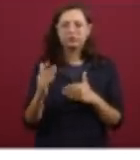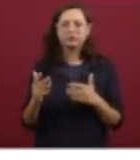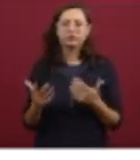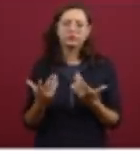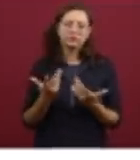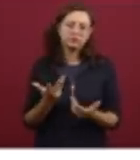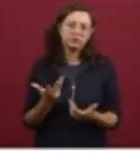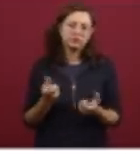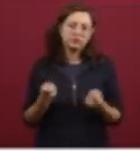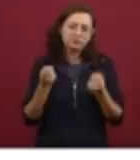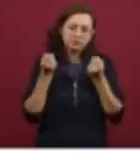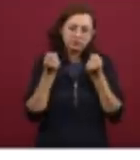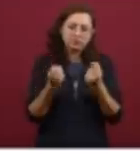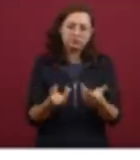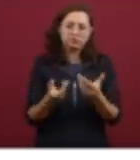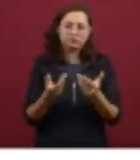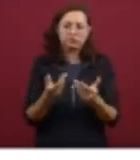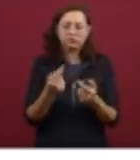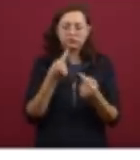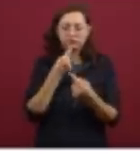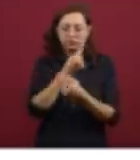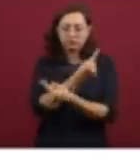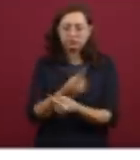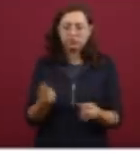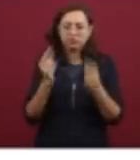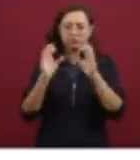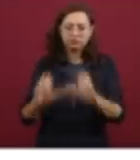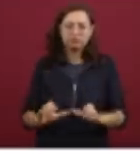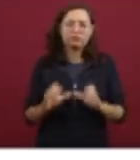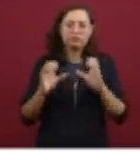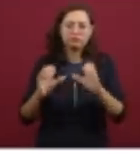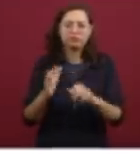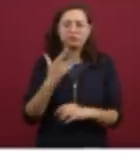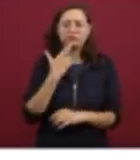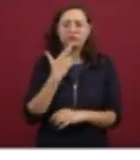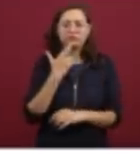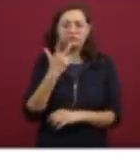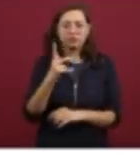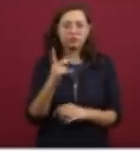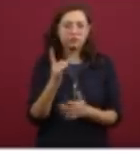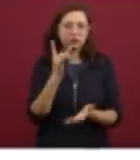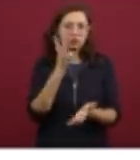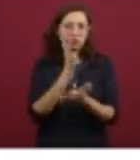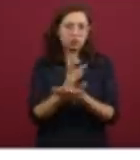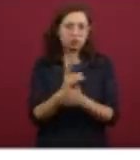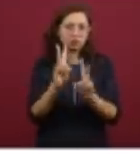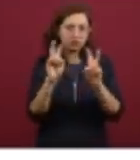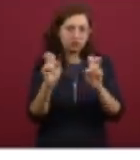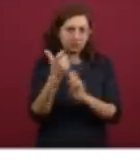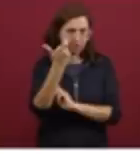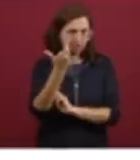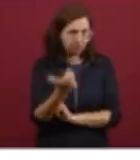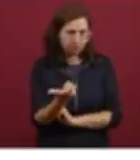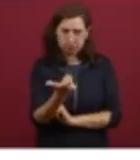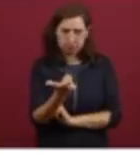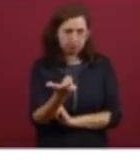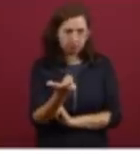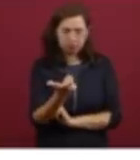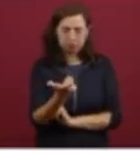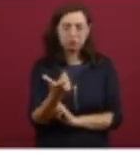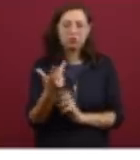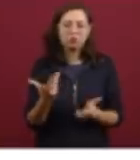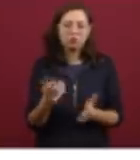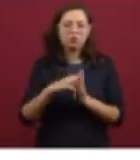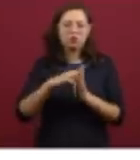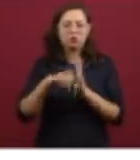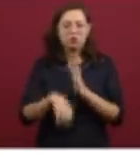de fortalecimiento del cuidado de los niñas y niñas, no solamente el tema de la transferencia. Quienes contaban con seguridad